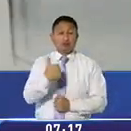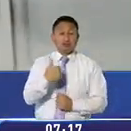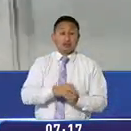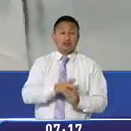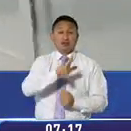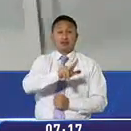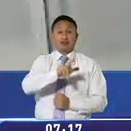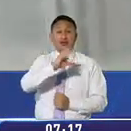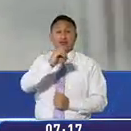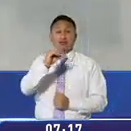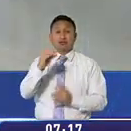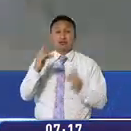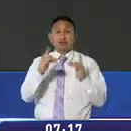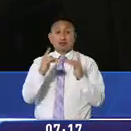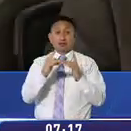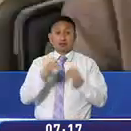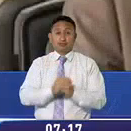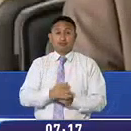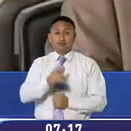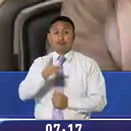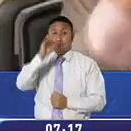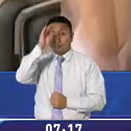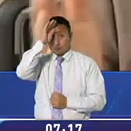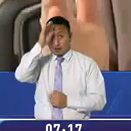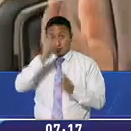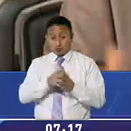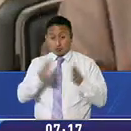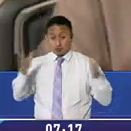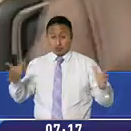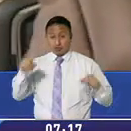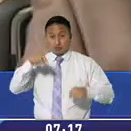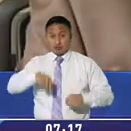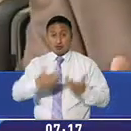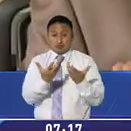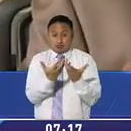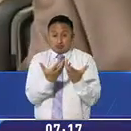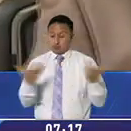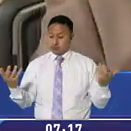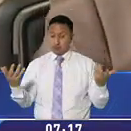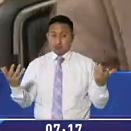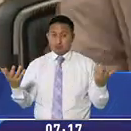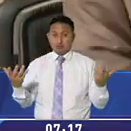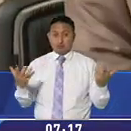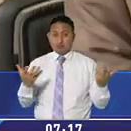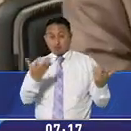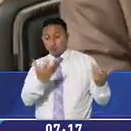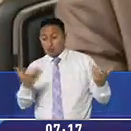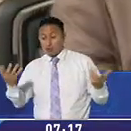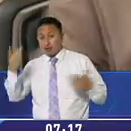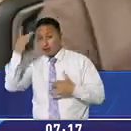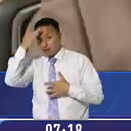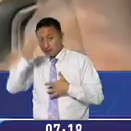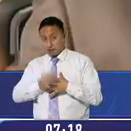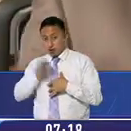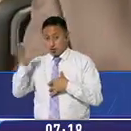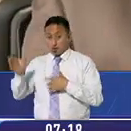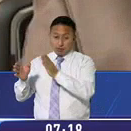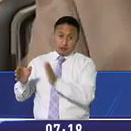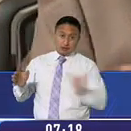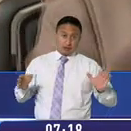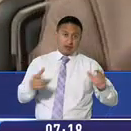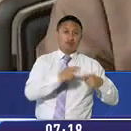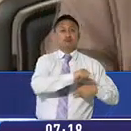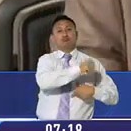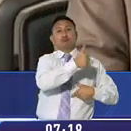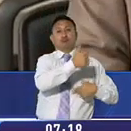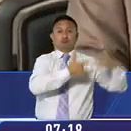gran hospital Teodoro Maldonado Carbo en 2. Una área, una ala COVID y otra ala no COVID. Al final,